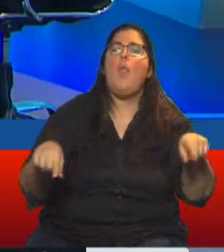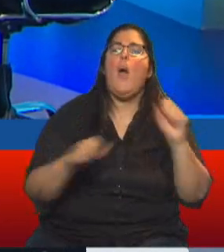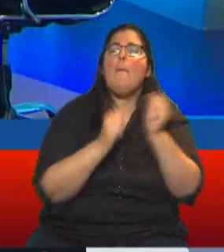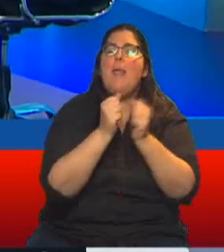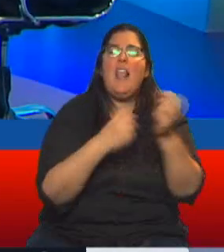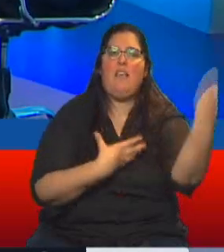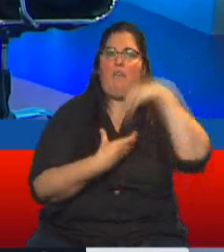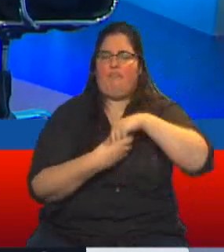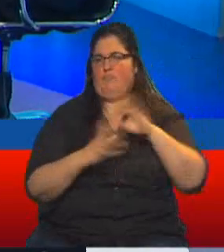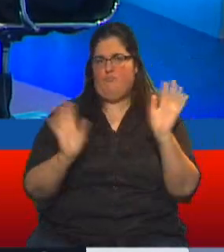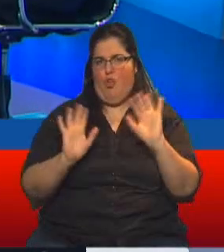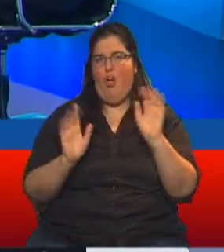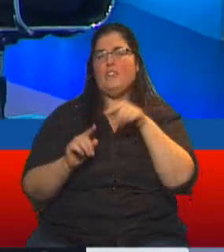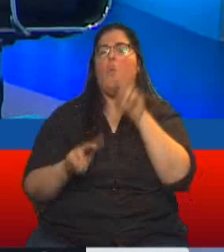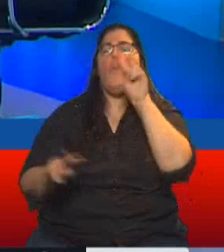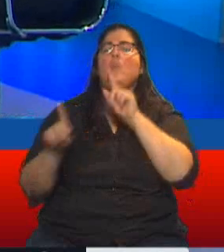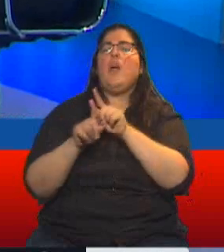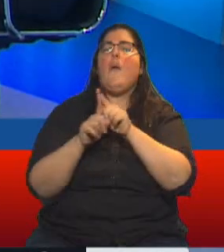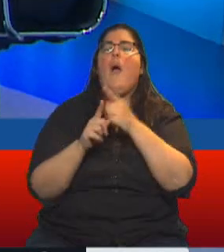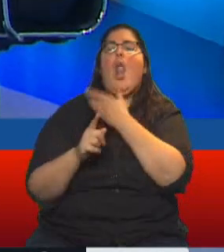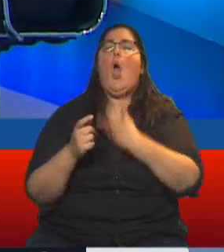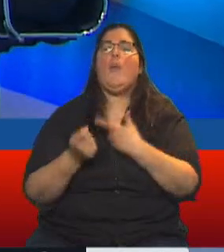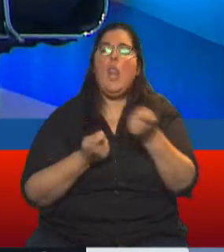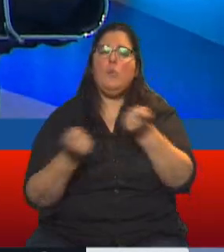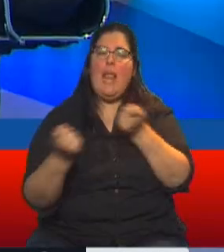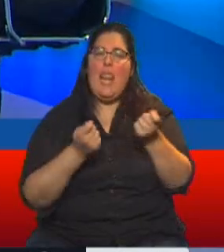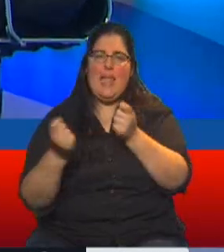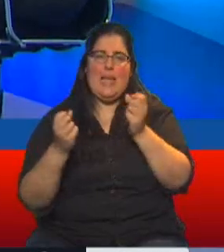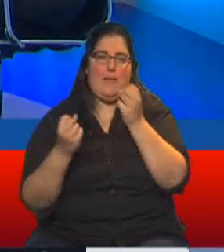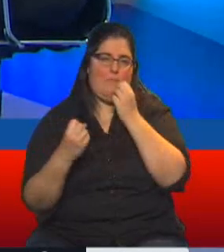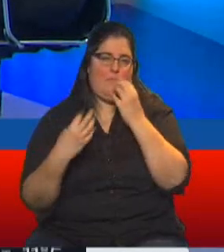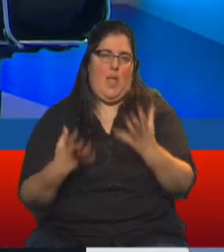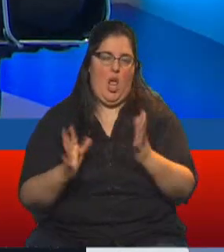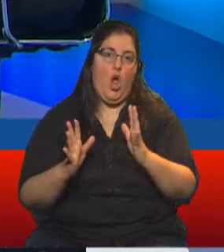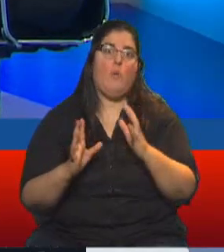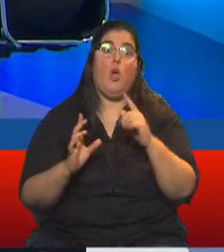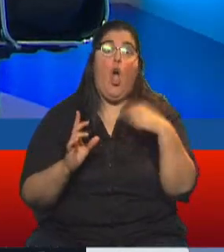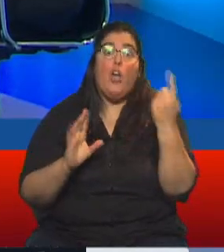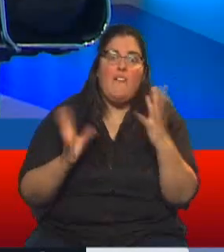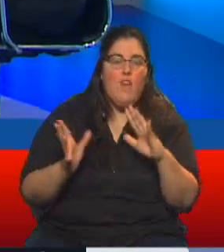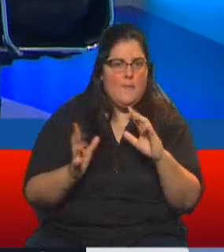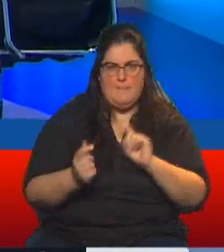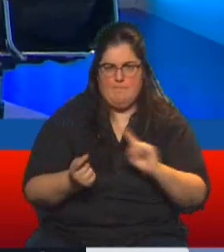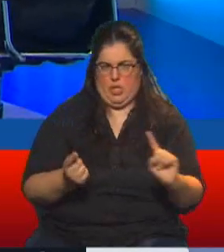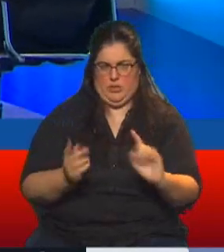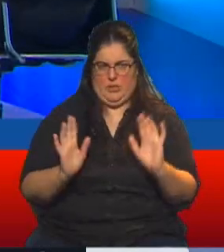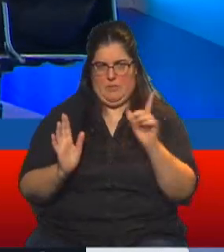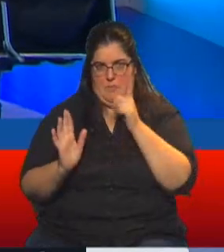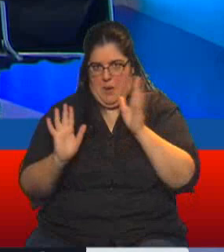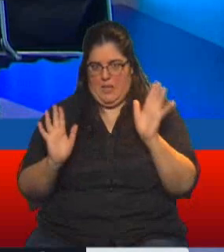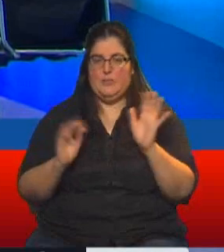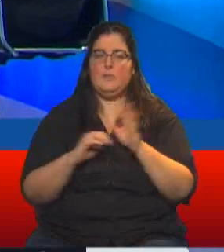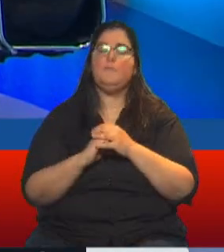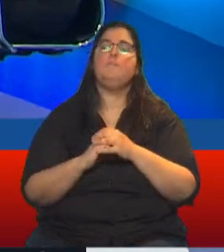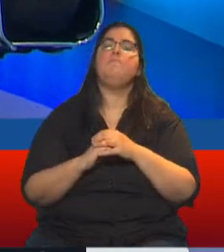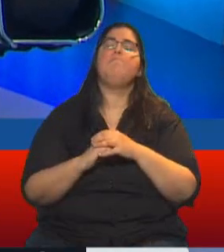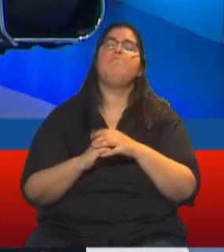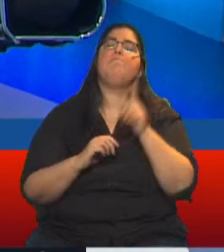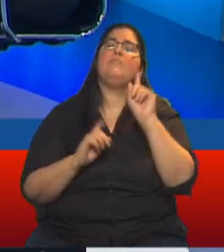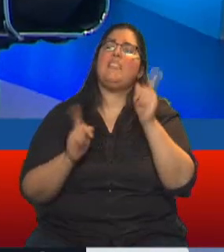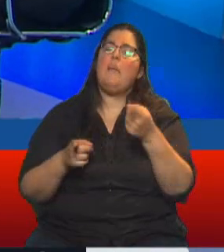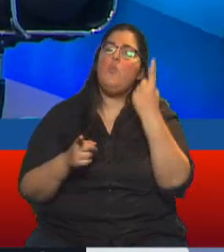cierta posibilidad de gobernabilidad. De otra forma parecería imposible. Y el tema de que sea se destacó mucho el hecho de